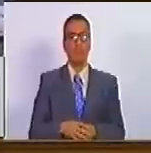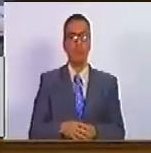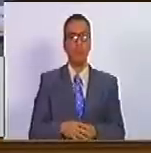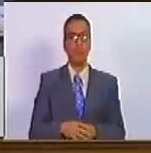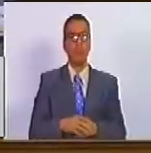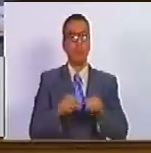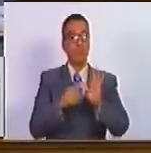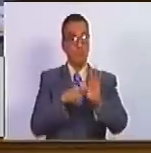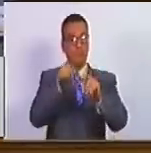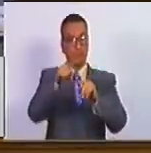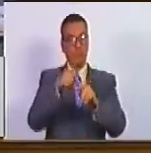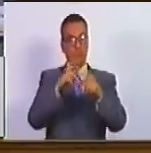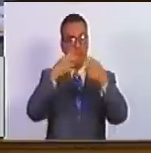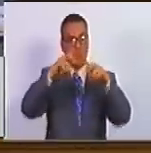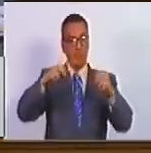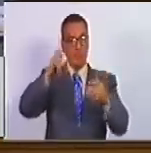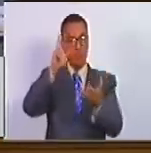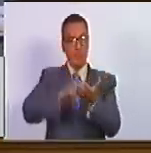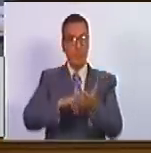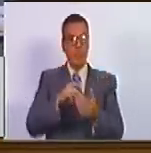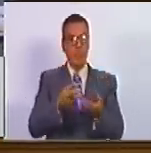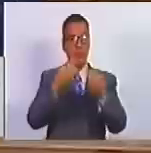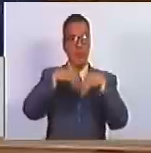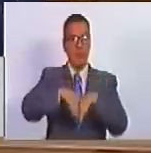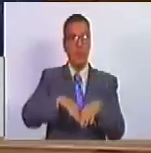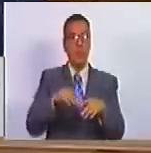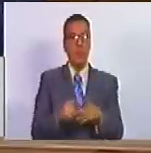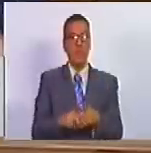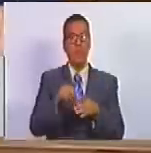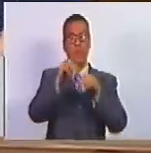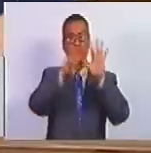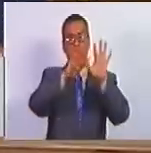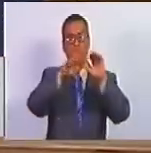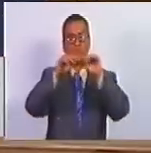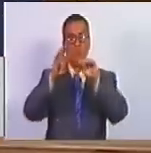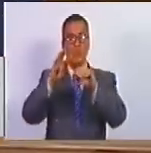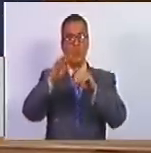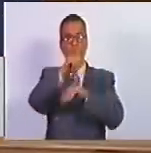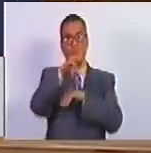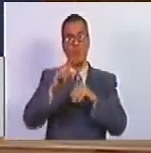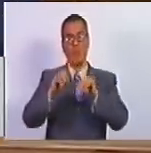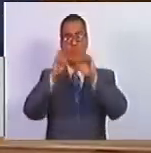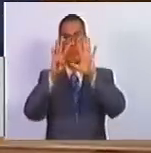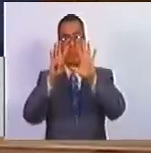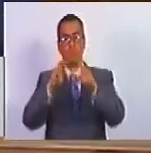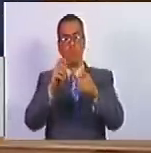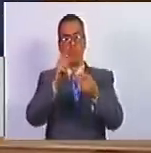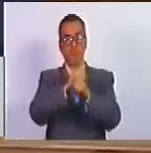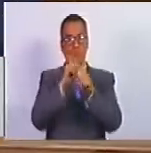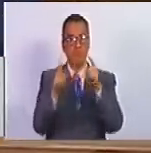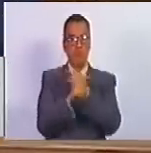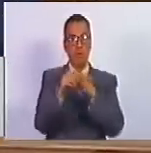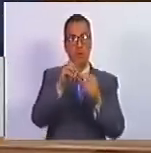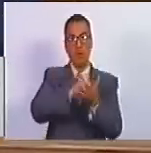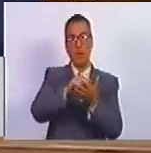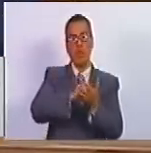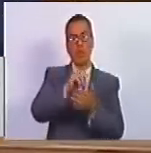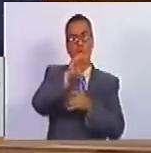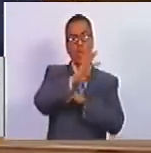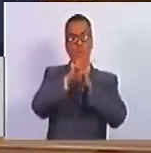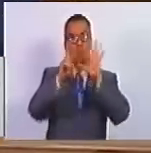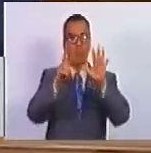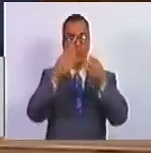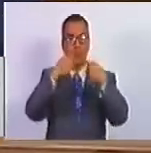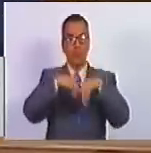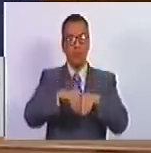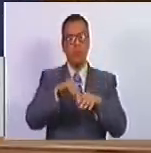el epígrafe. Aprobado. Siguiente. Centésimo noveno. Se propone modificar el artículo 47, que pasa